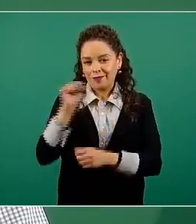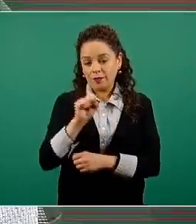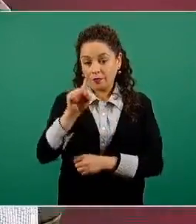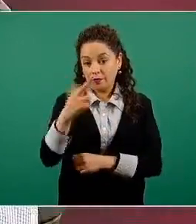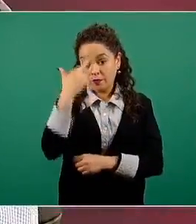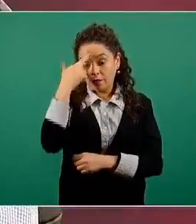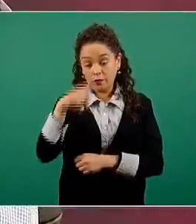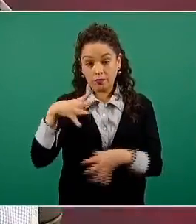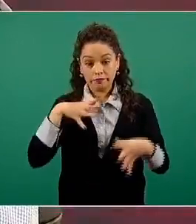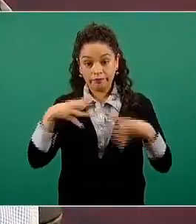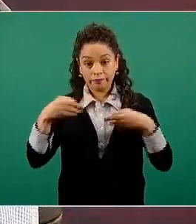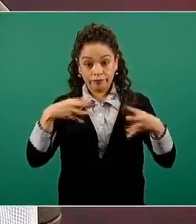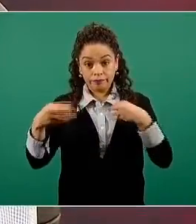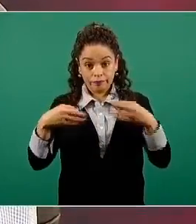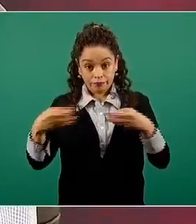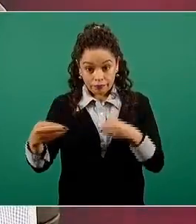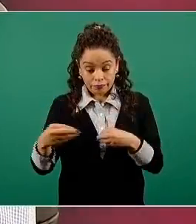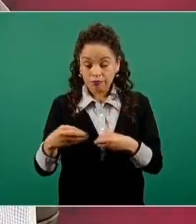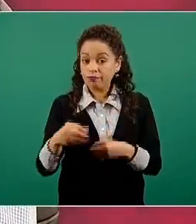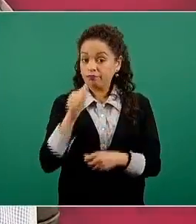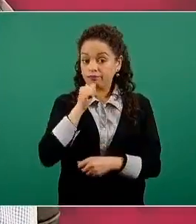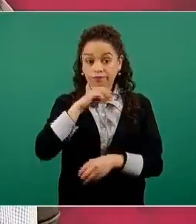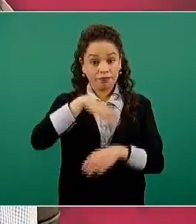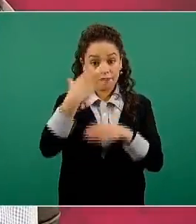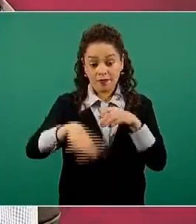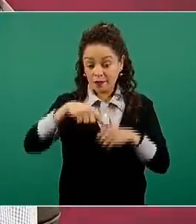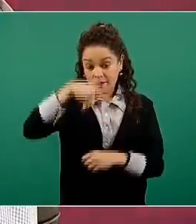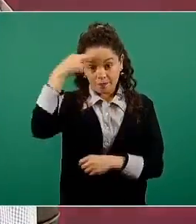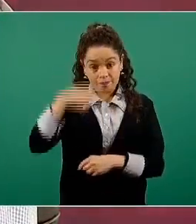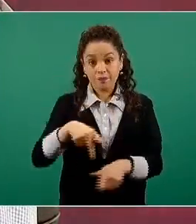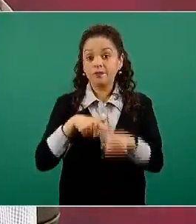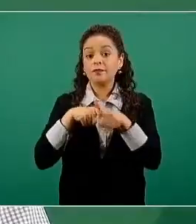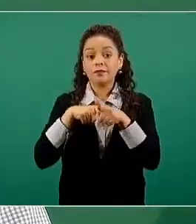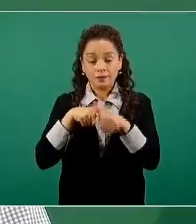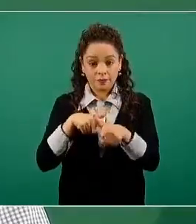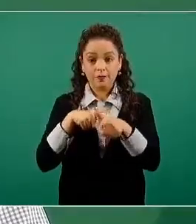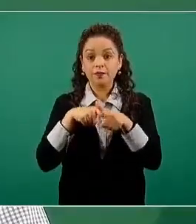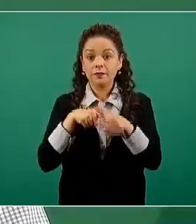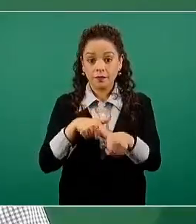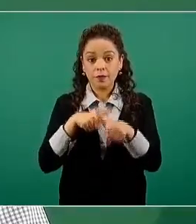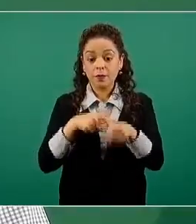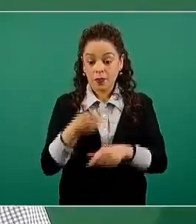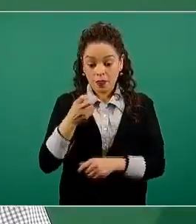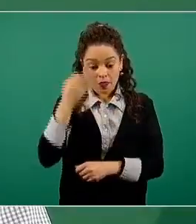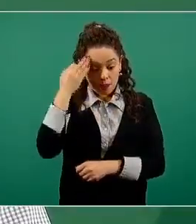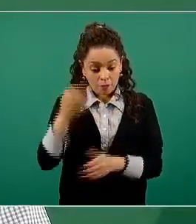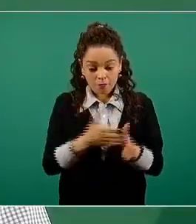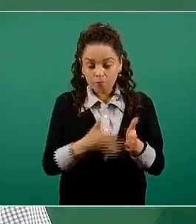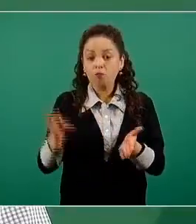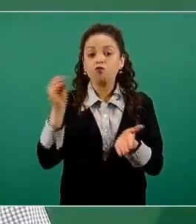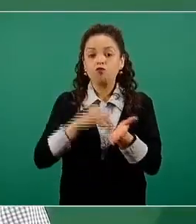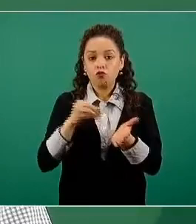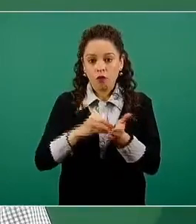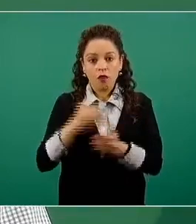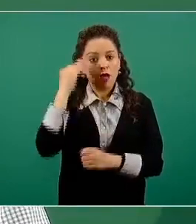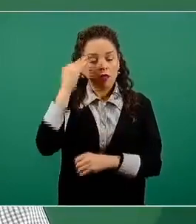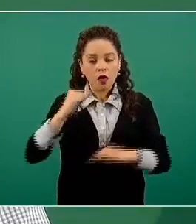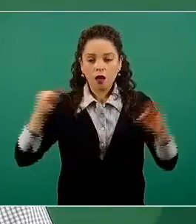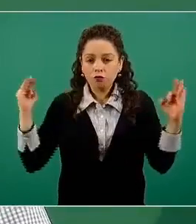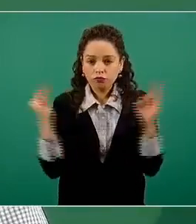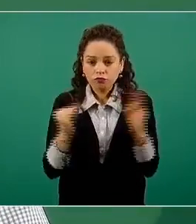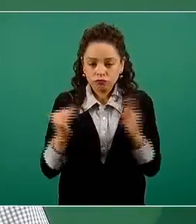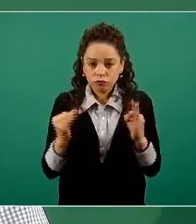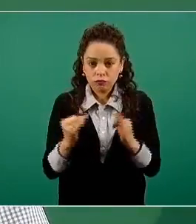epidemia de COVID-19 en México aún no termina, estamos en temporada invernal, de hecho tanto el mes de enero,